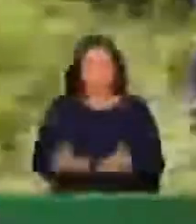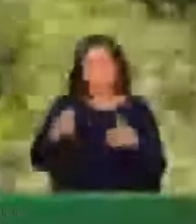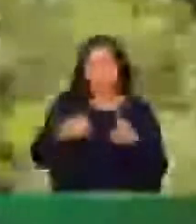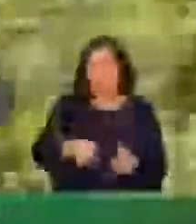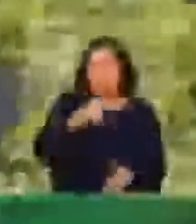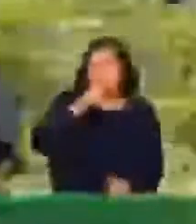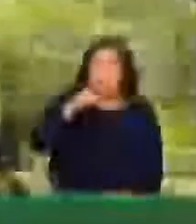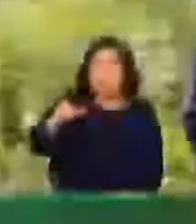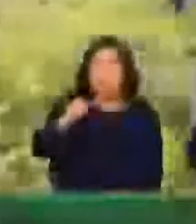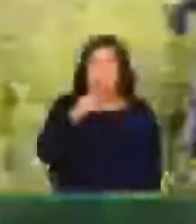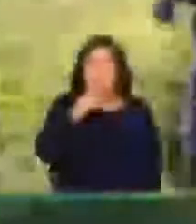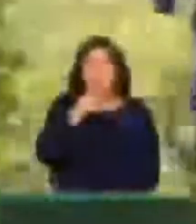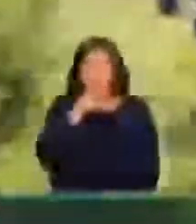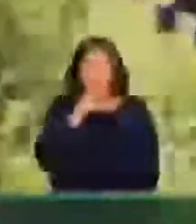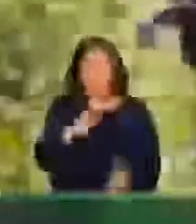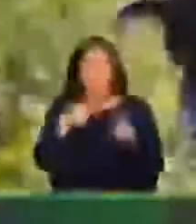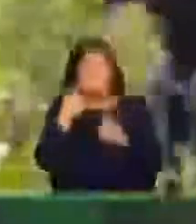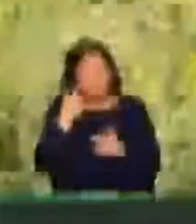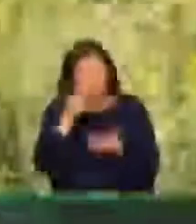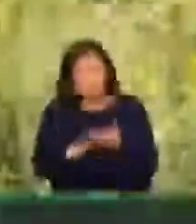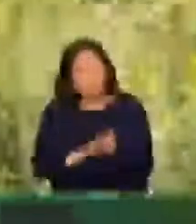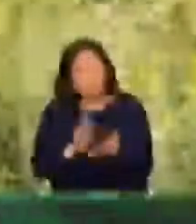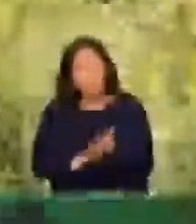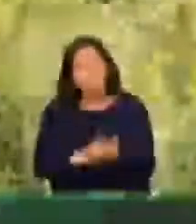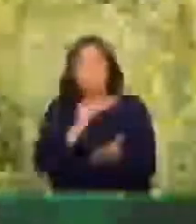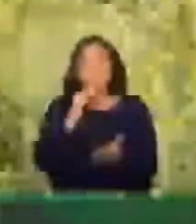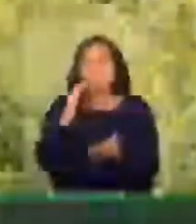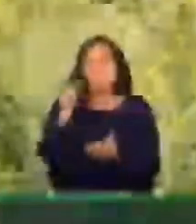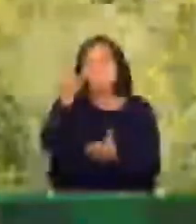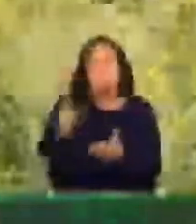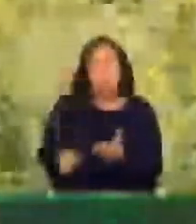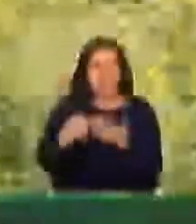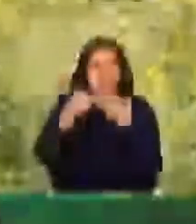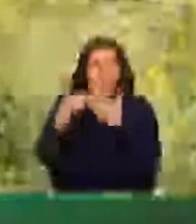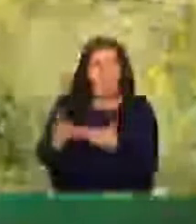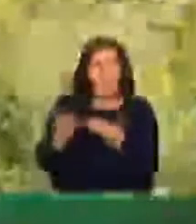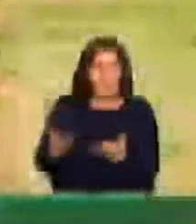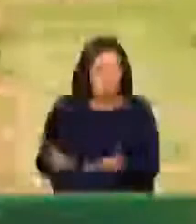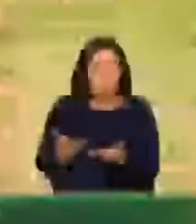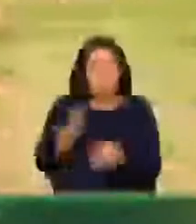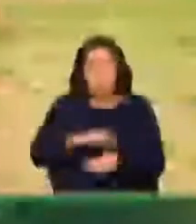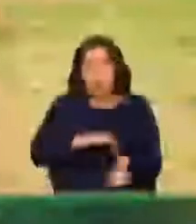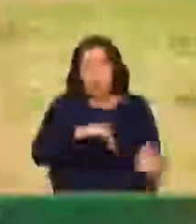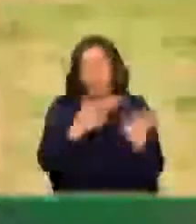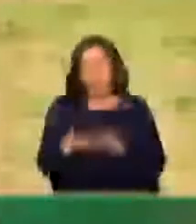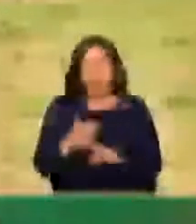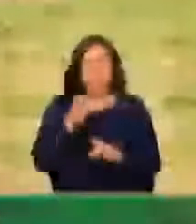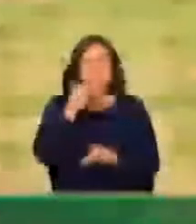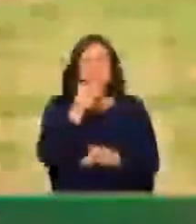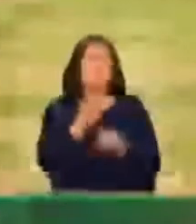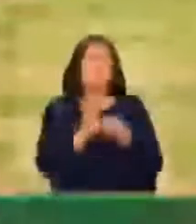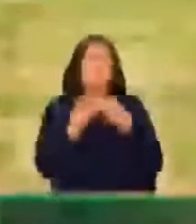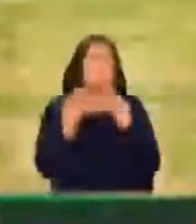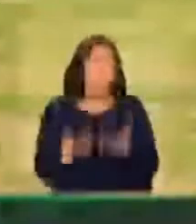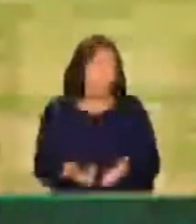policía, que tras corroborar la escena del hecho indagó al vecino que encontró el cuerpo. Al momento se desconocen las causas de la muerte,